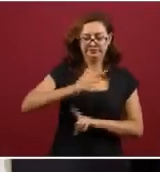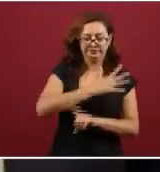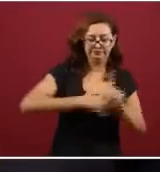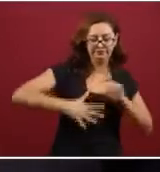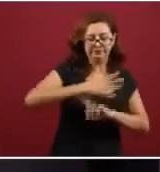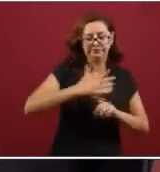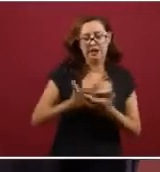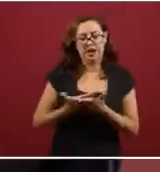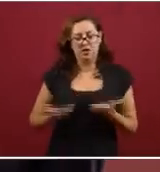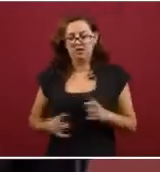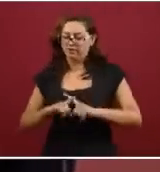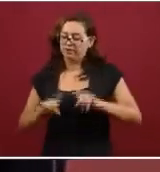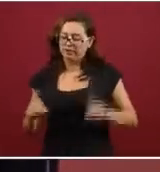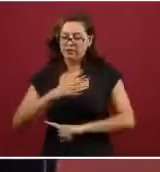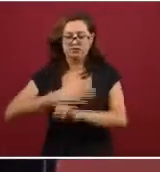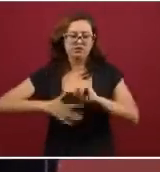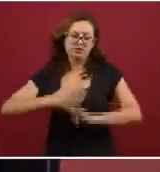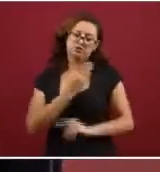desde luego.